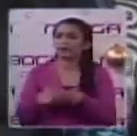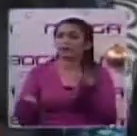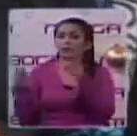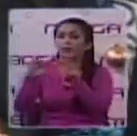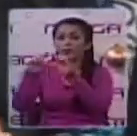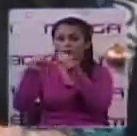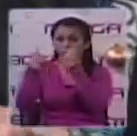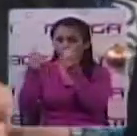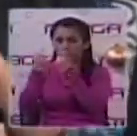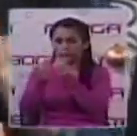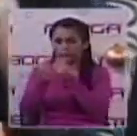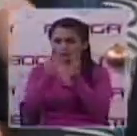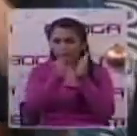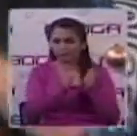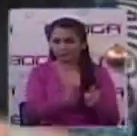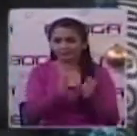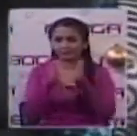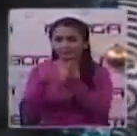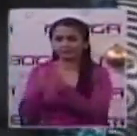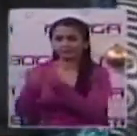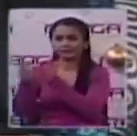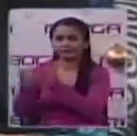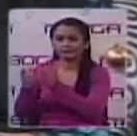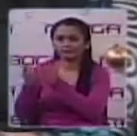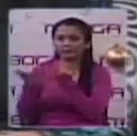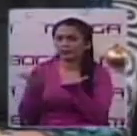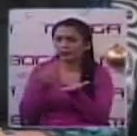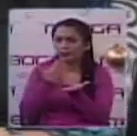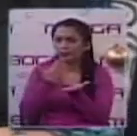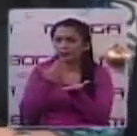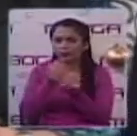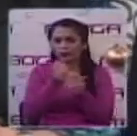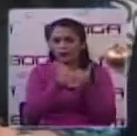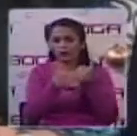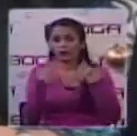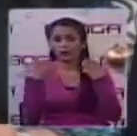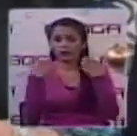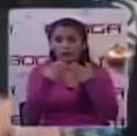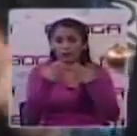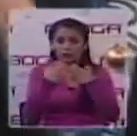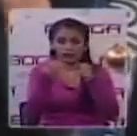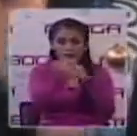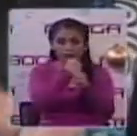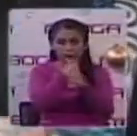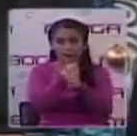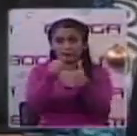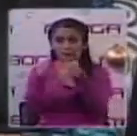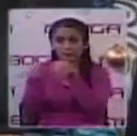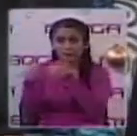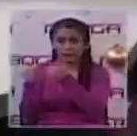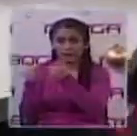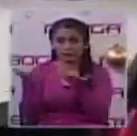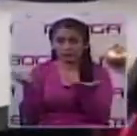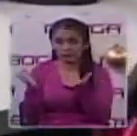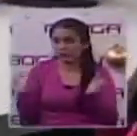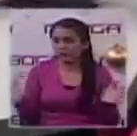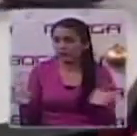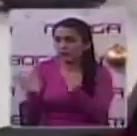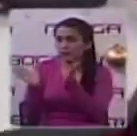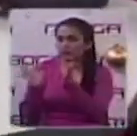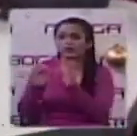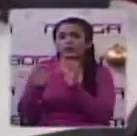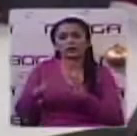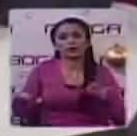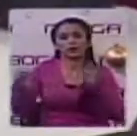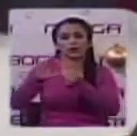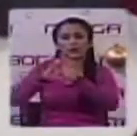primarios, mesas de trabajo, formar equipos. Fortalecimiento del trabajo en equipo. Claro, estímulos de las conversaciones que se